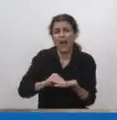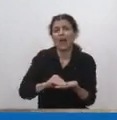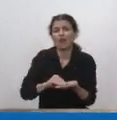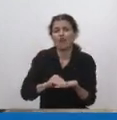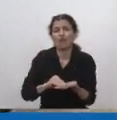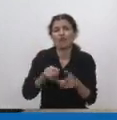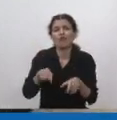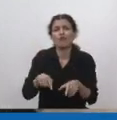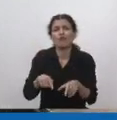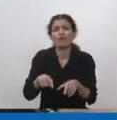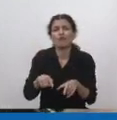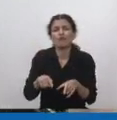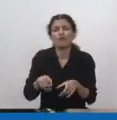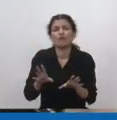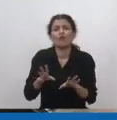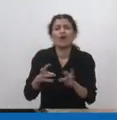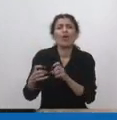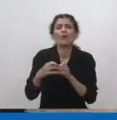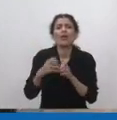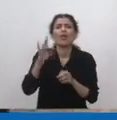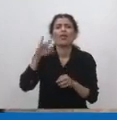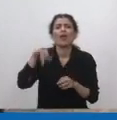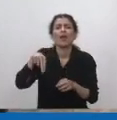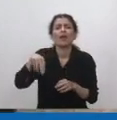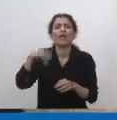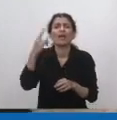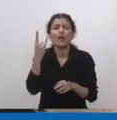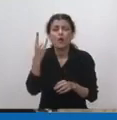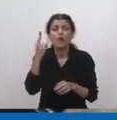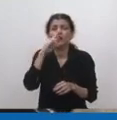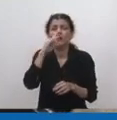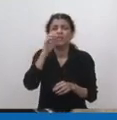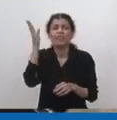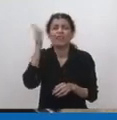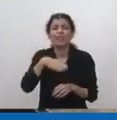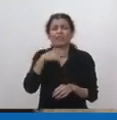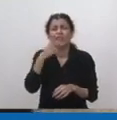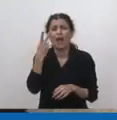el decreto de necesidad de urgencia